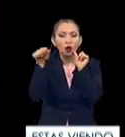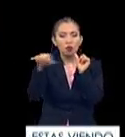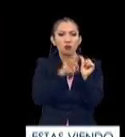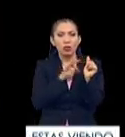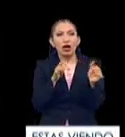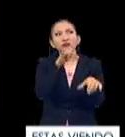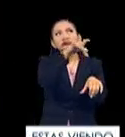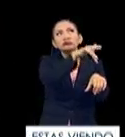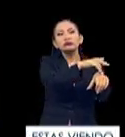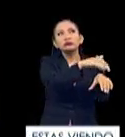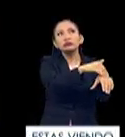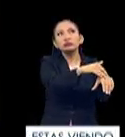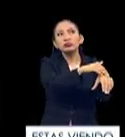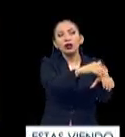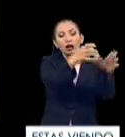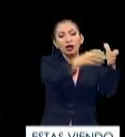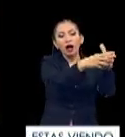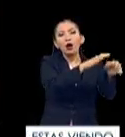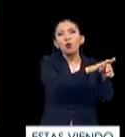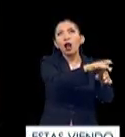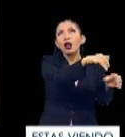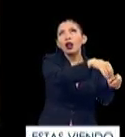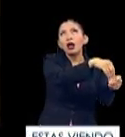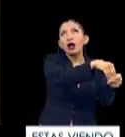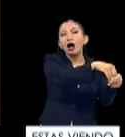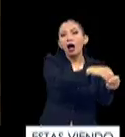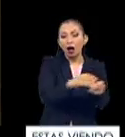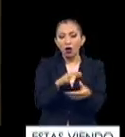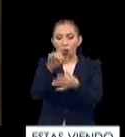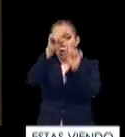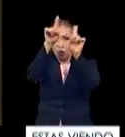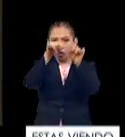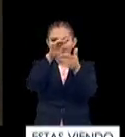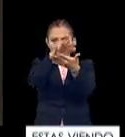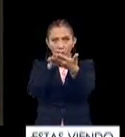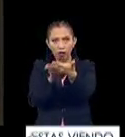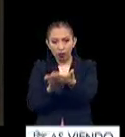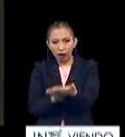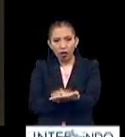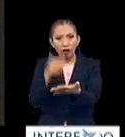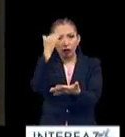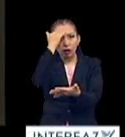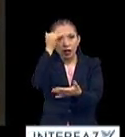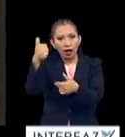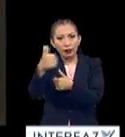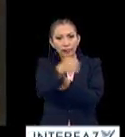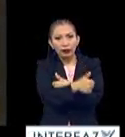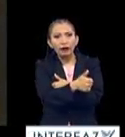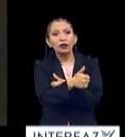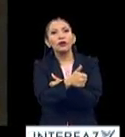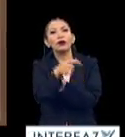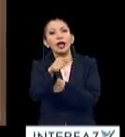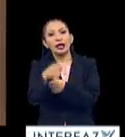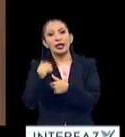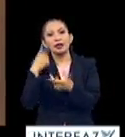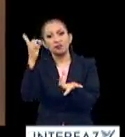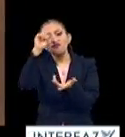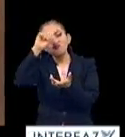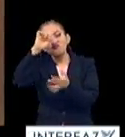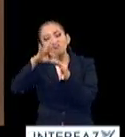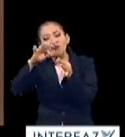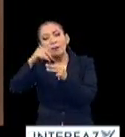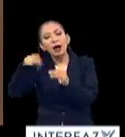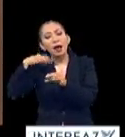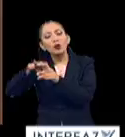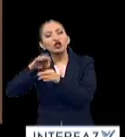pues pueda identificar en la urna cuál es el partido, la opción política que va a votar, que conozca cada una de ellas, y desde luego un instructivo para votar, para